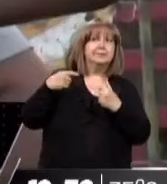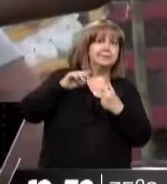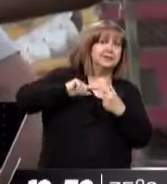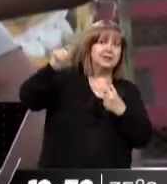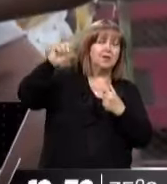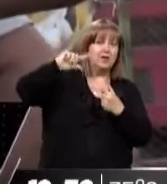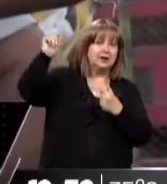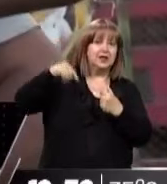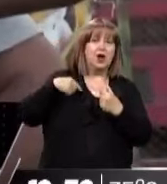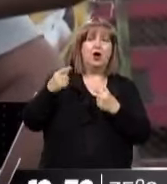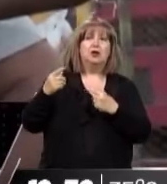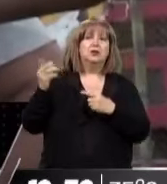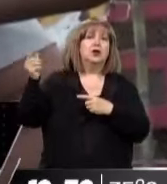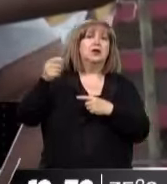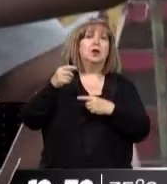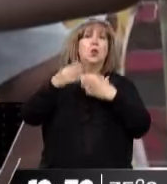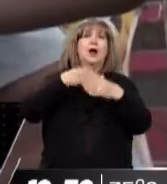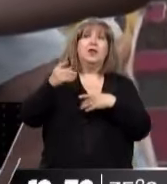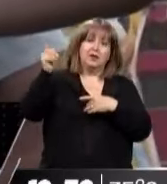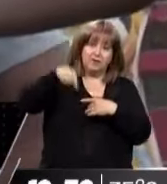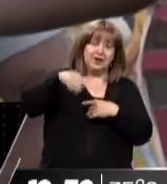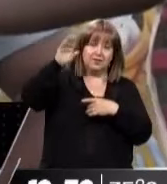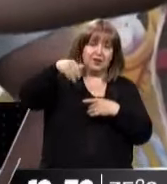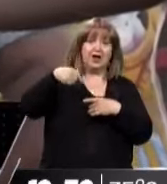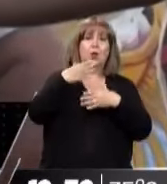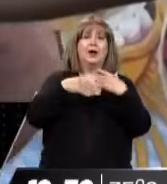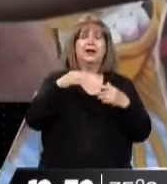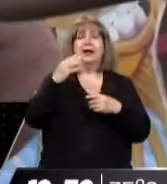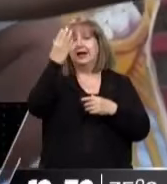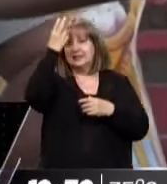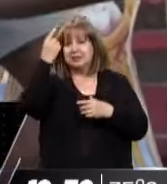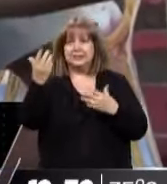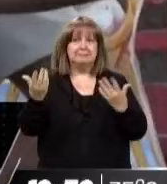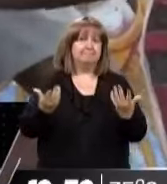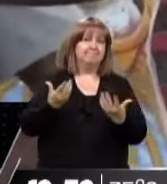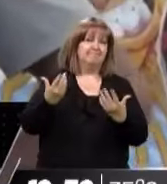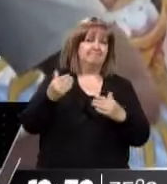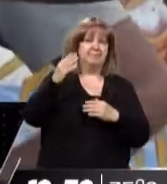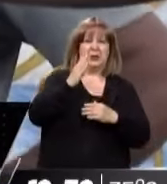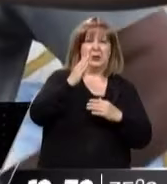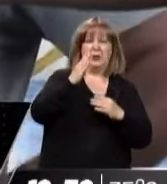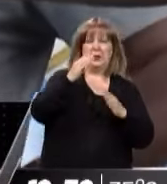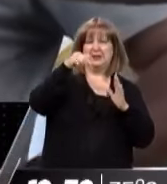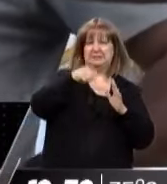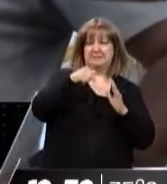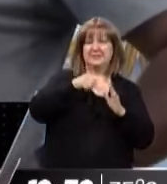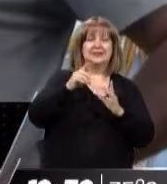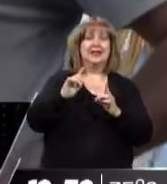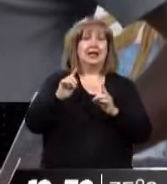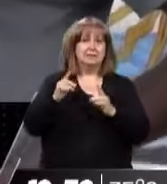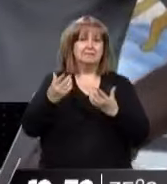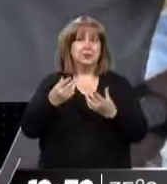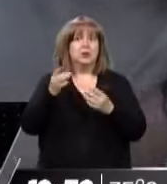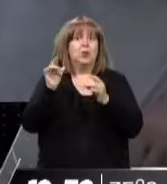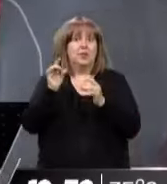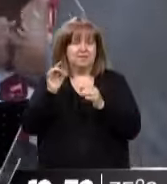como estaba el club por ahí o lo que había pasado con el tema de los hinchas y todas esas cosas pero realmente